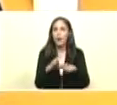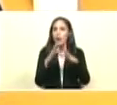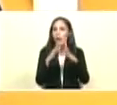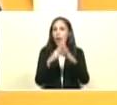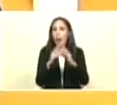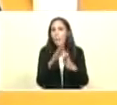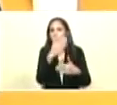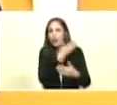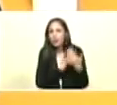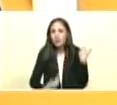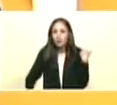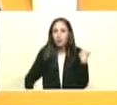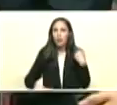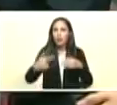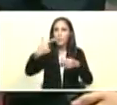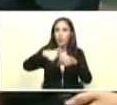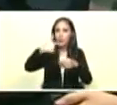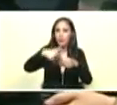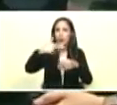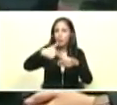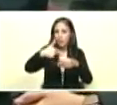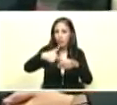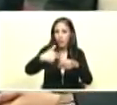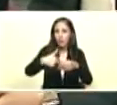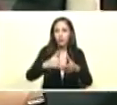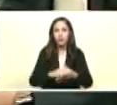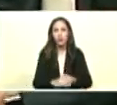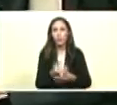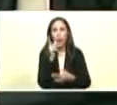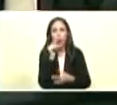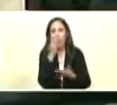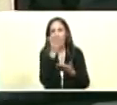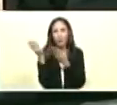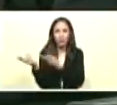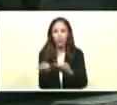PDVSA. Invitados especiales, mineros, mineras,